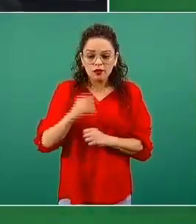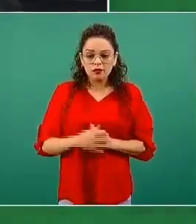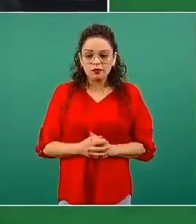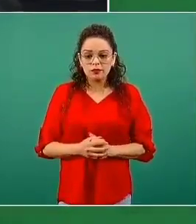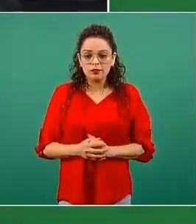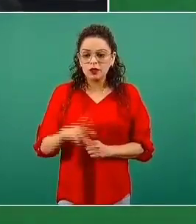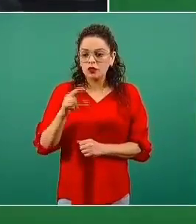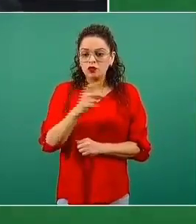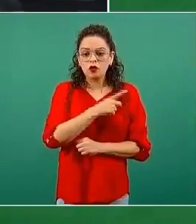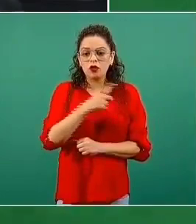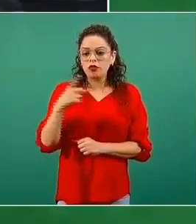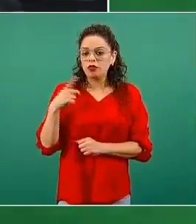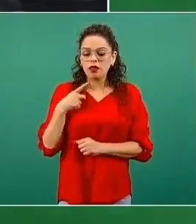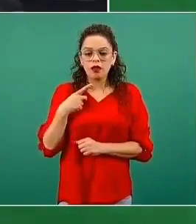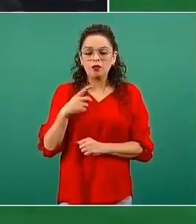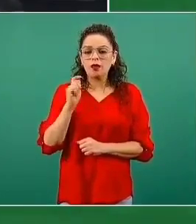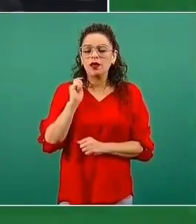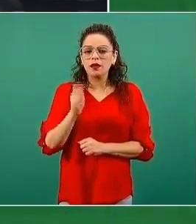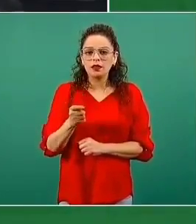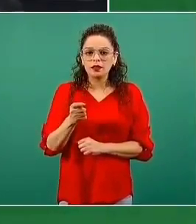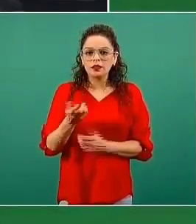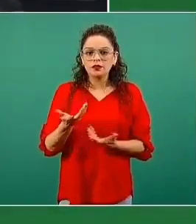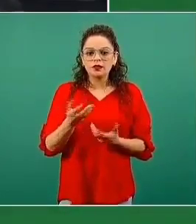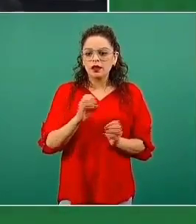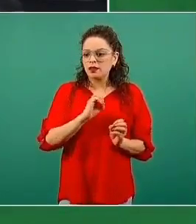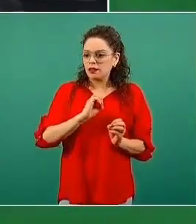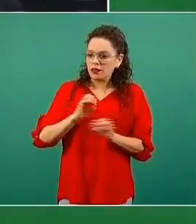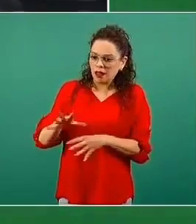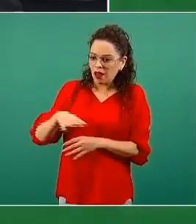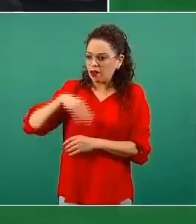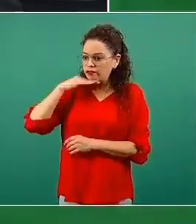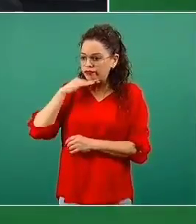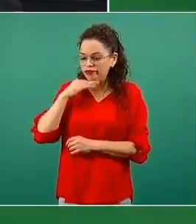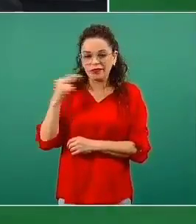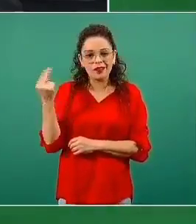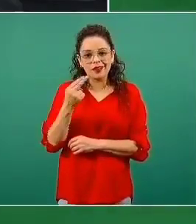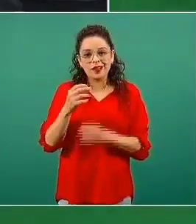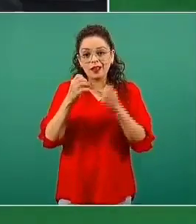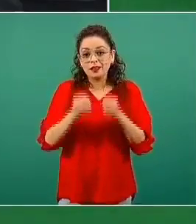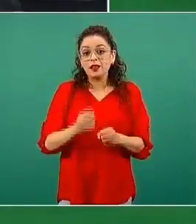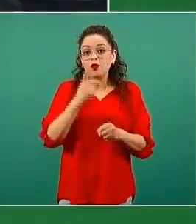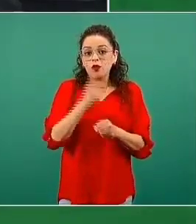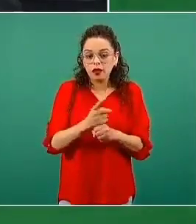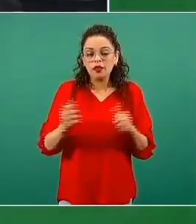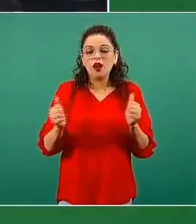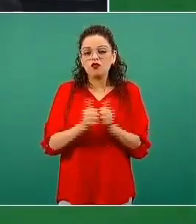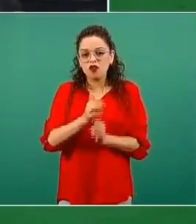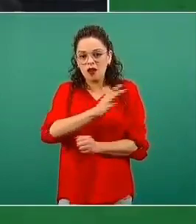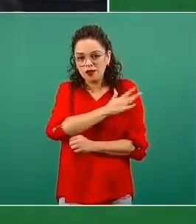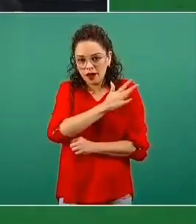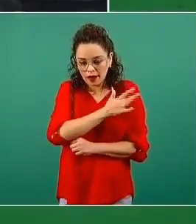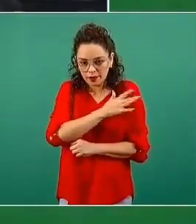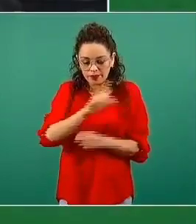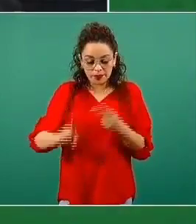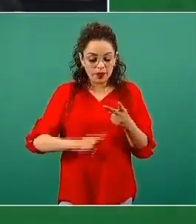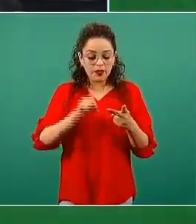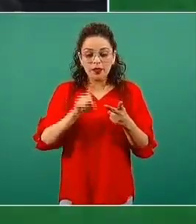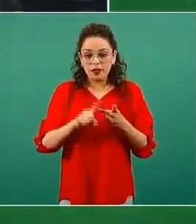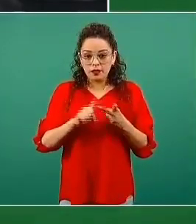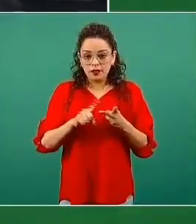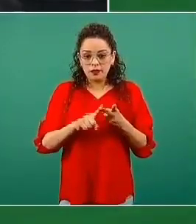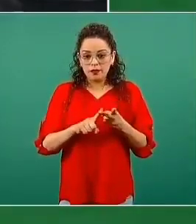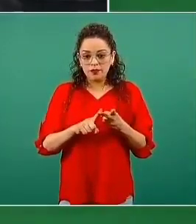puede dejar de paso el que sea con calidad y seguridad en forma. Y el segundo es que la atención, tenemos que